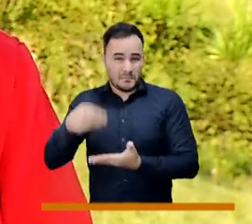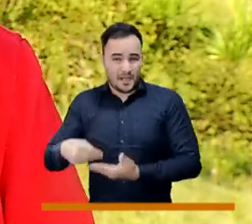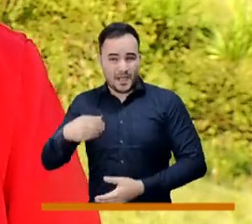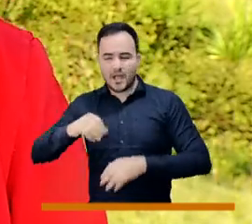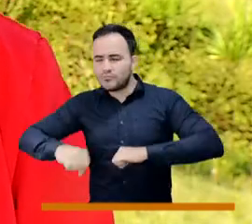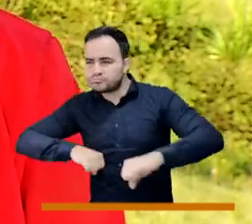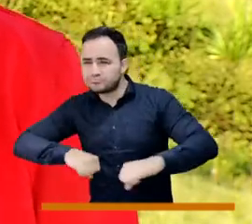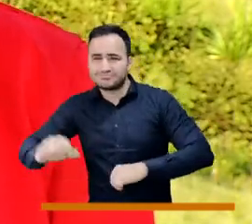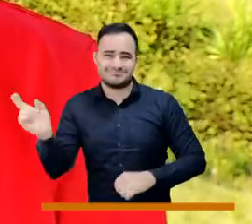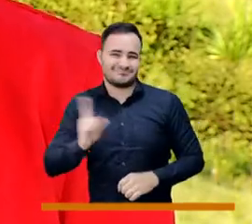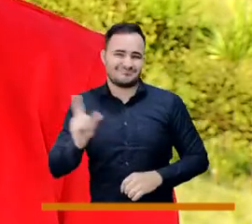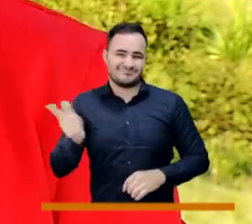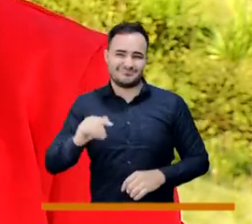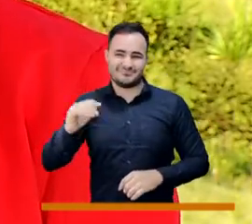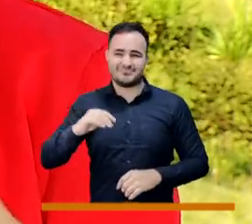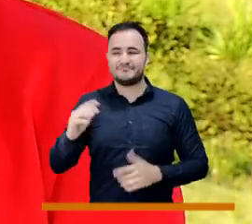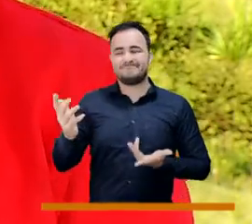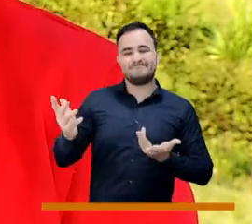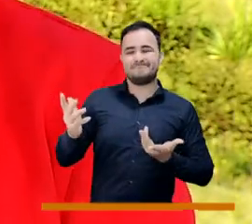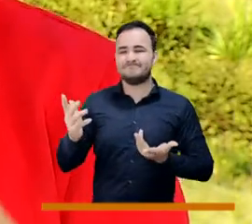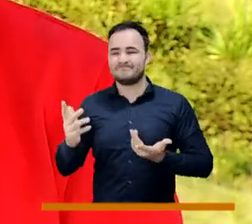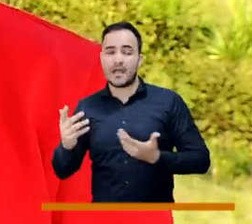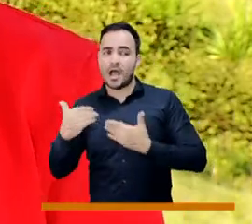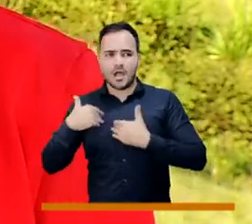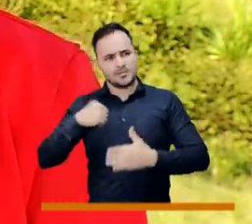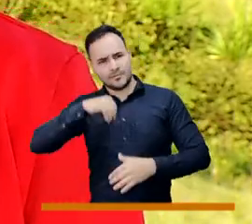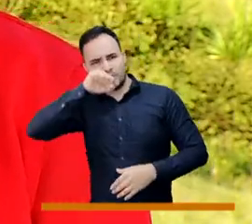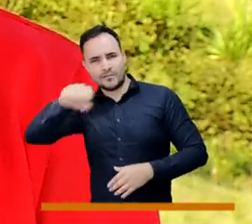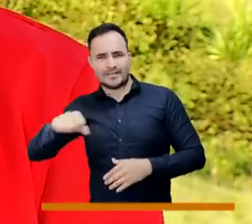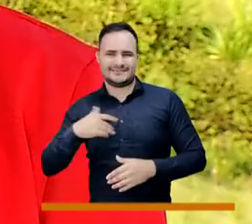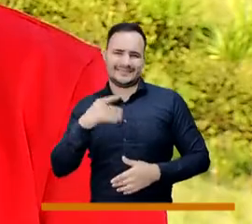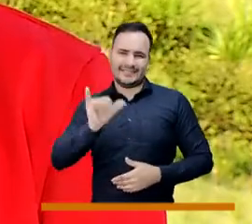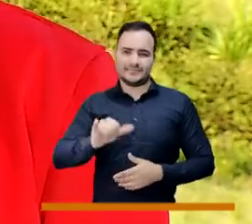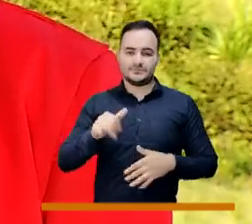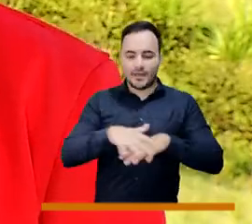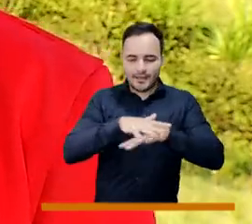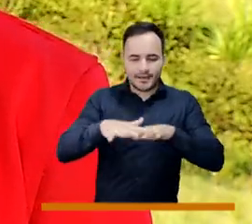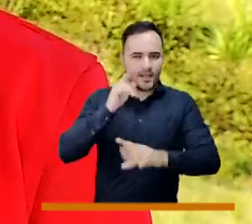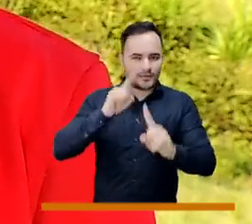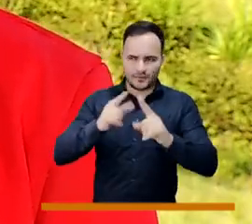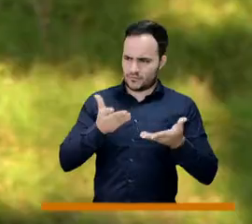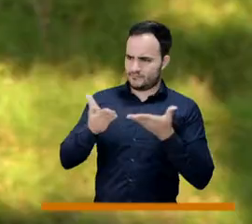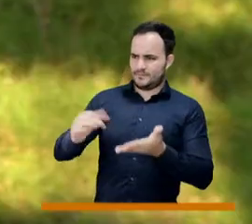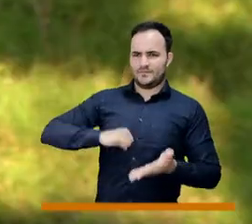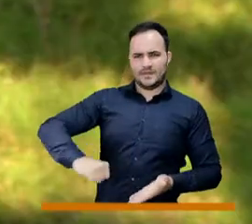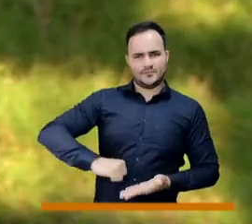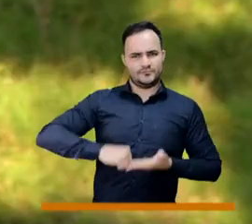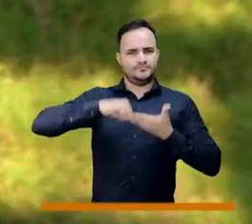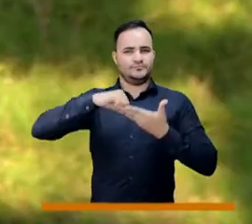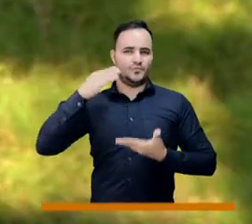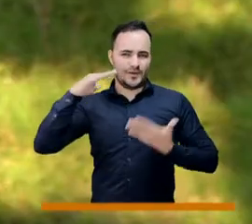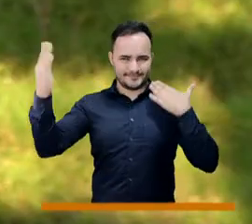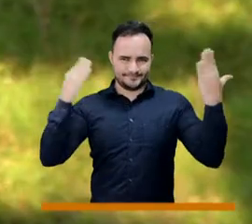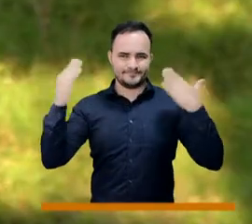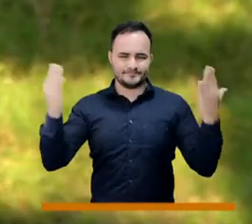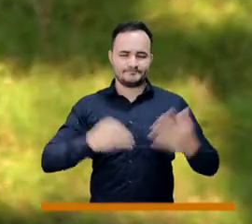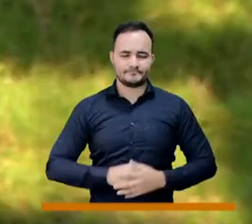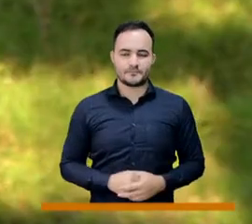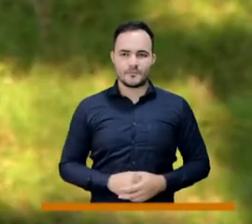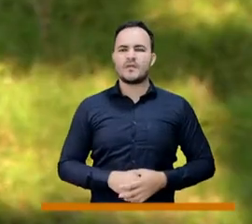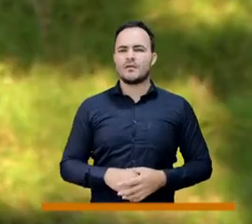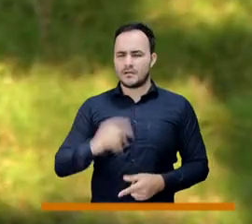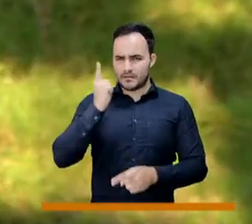está contribuyendo a poder vindicar y reivindicar los derechos de las mujeres campesinas. ¿Dónde están